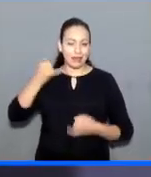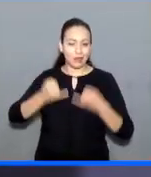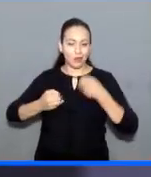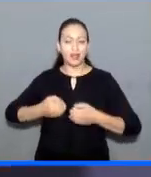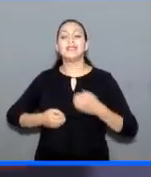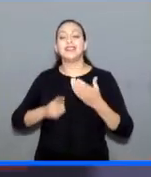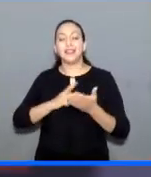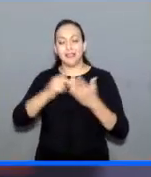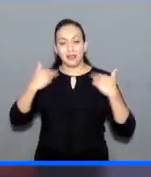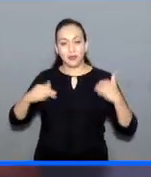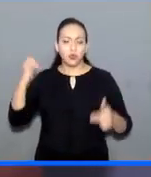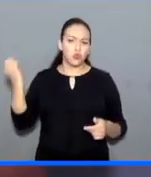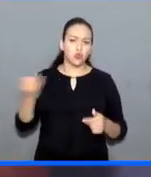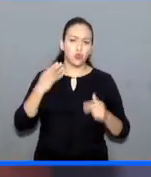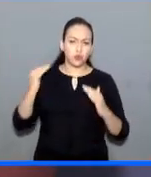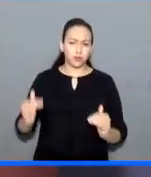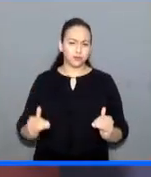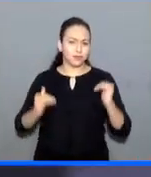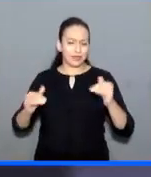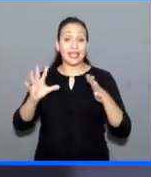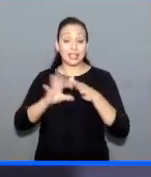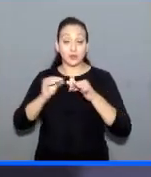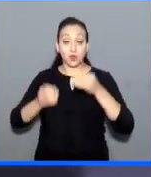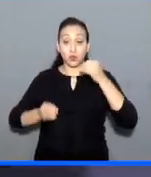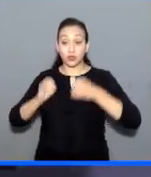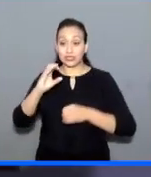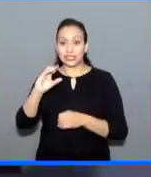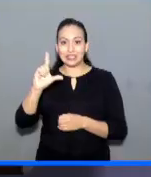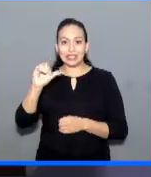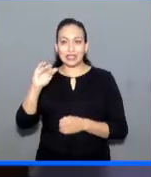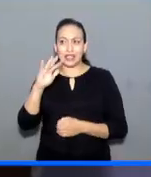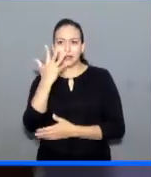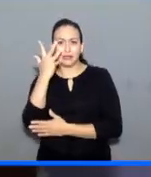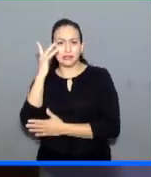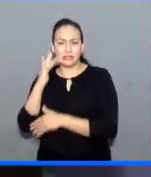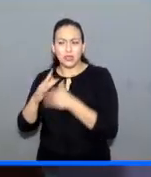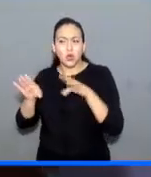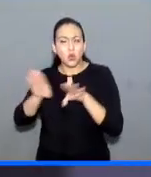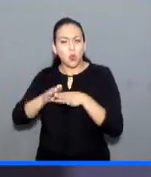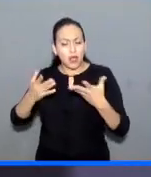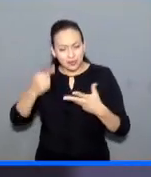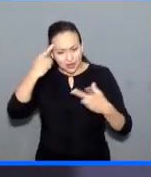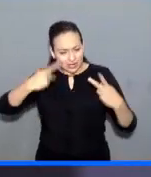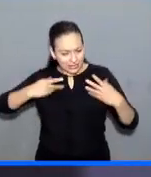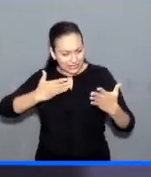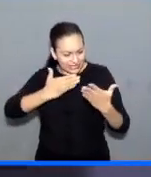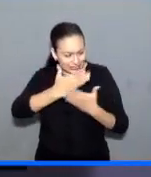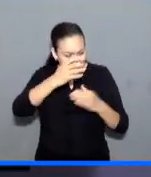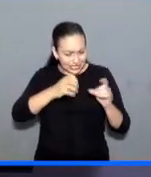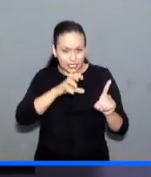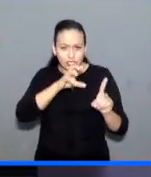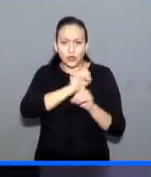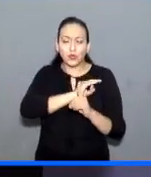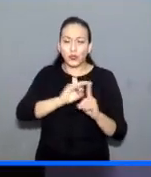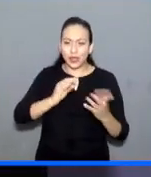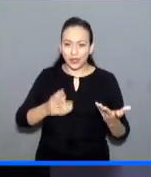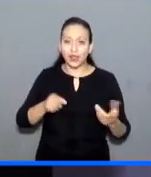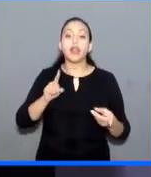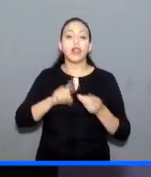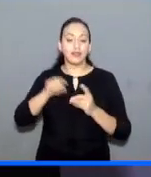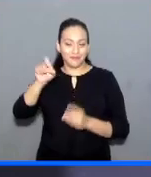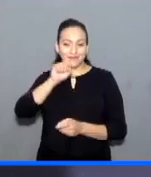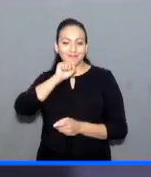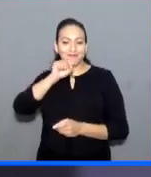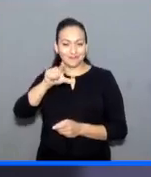magistral Justicia Climática, Nuevos Desafíos para la Judicatura en el Supremo Tribunal de Justicia de Jalisco, en el marco de